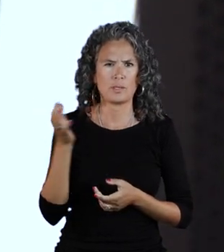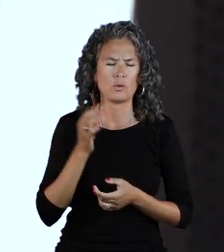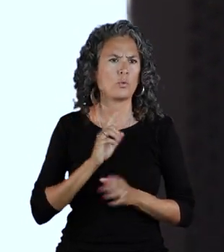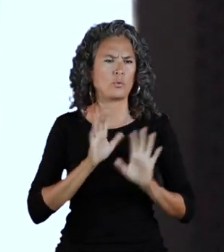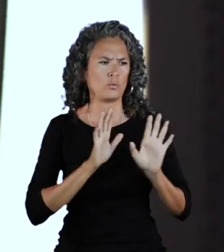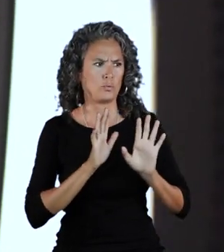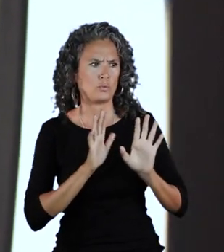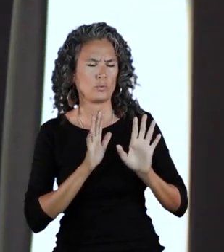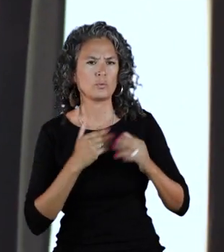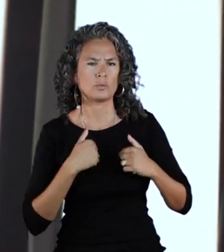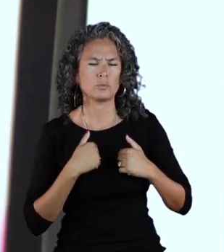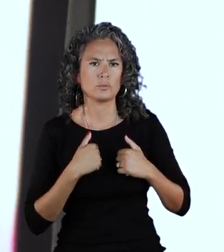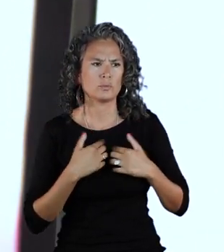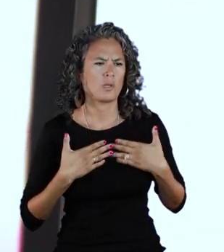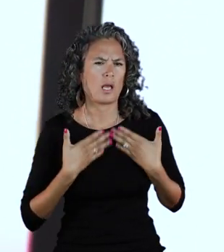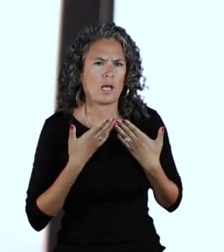me dijo, no,